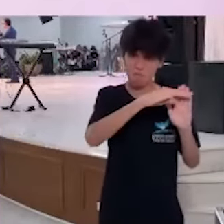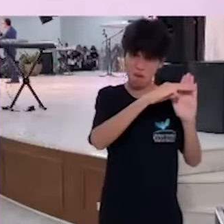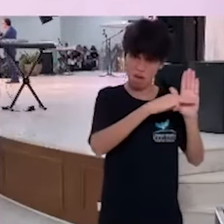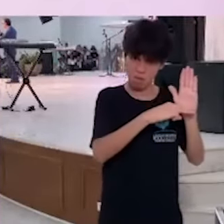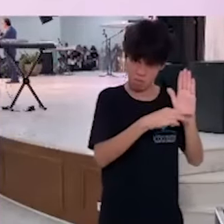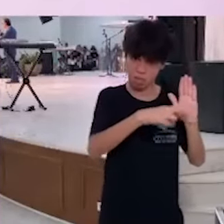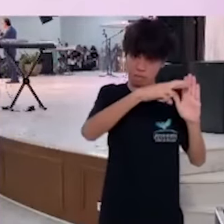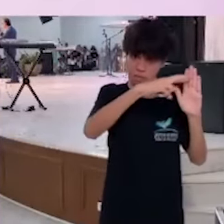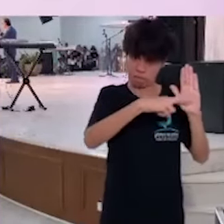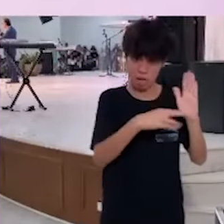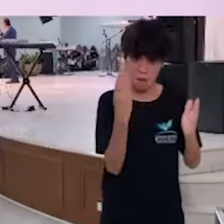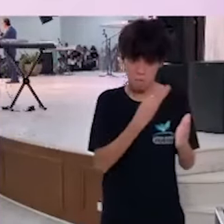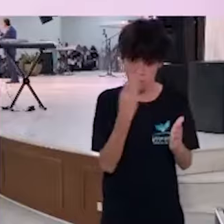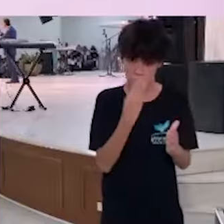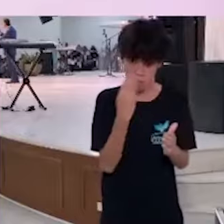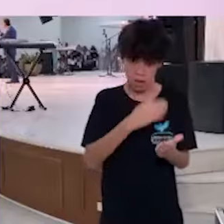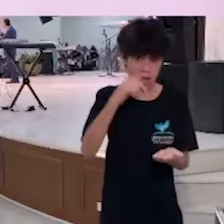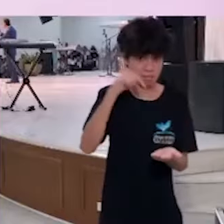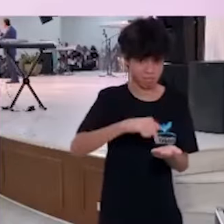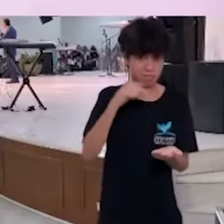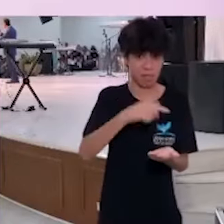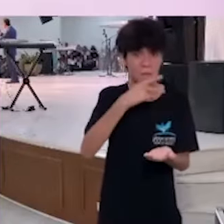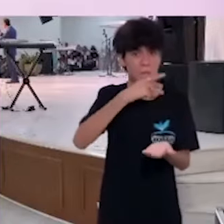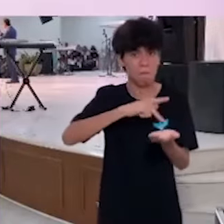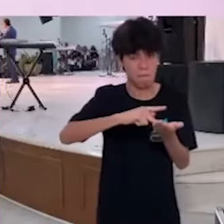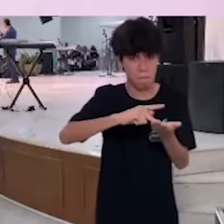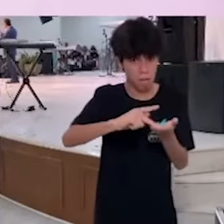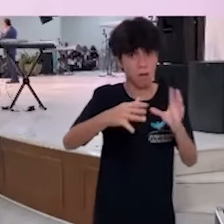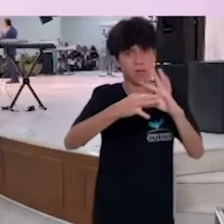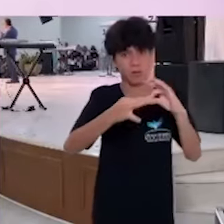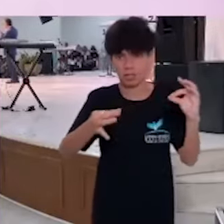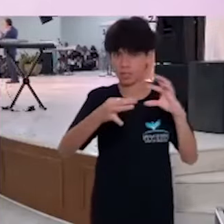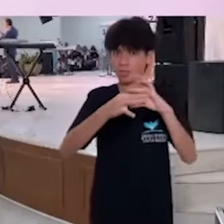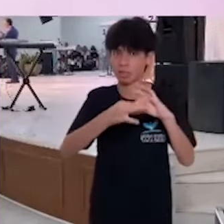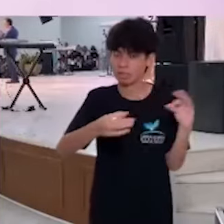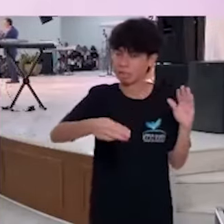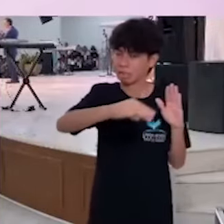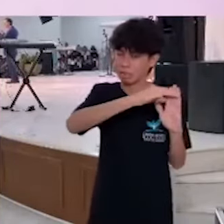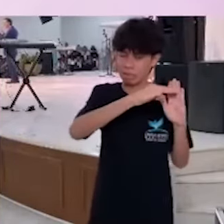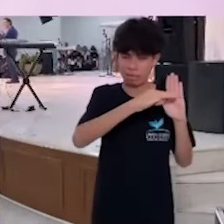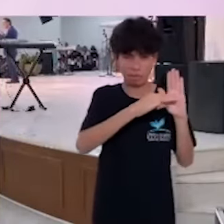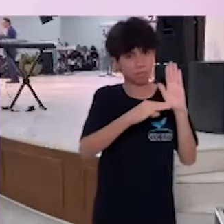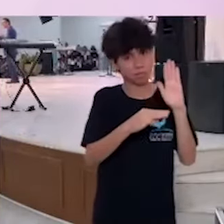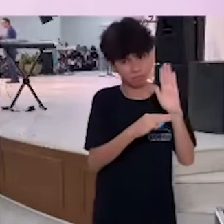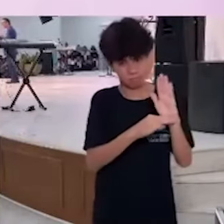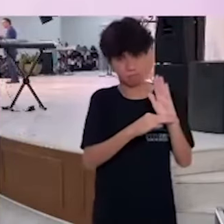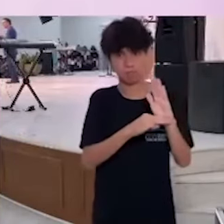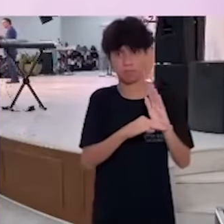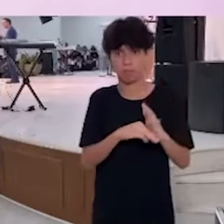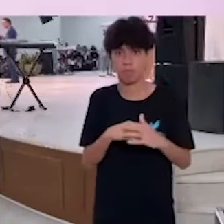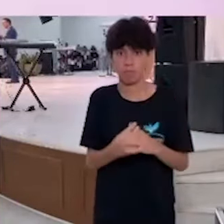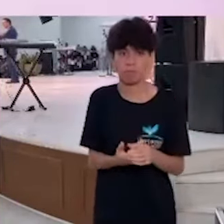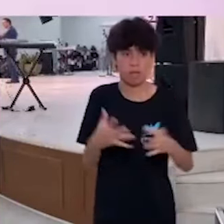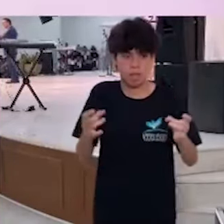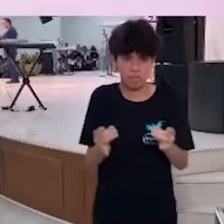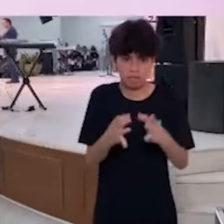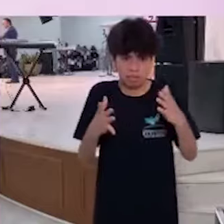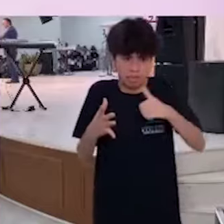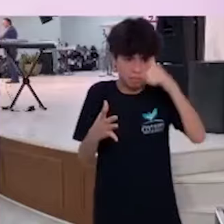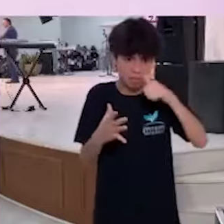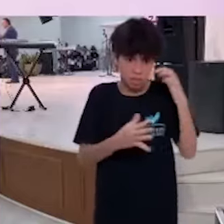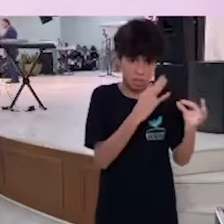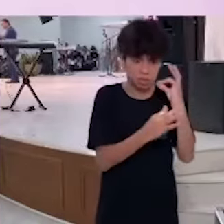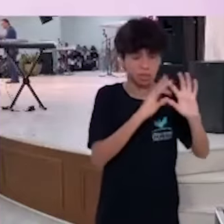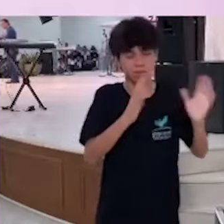que el Señor nos da a través del apóstol Pablo. Y es un mandamiento, hermano, que no va a depender de las circunstancias, como lo acabo de